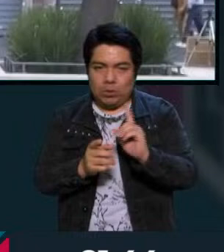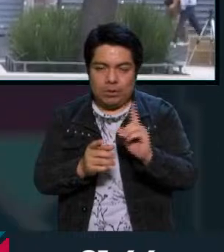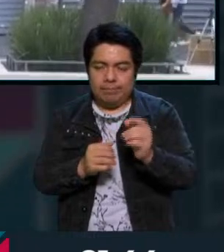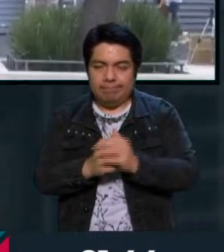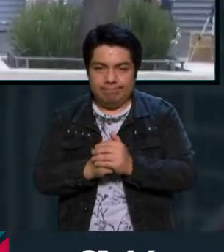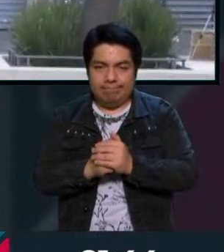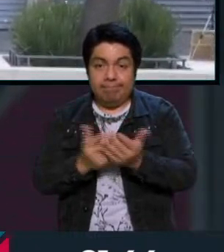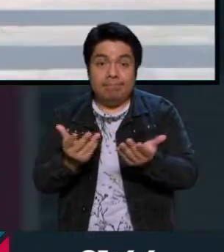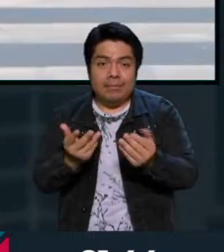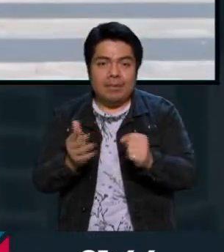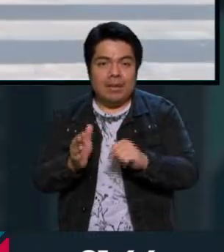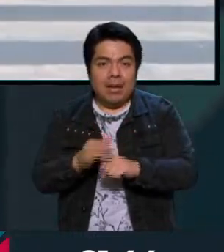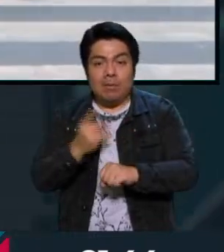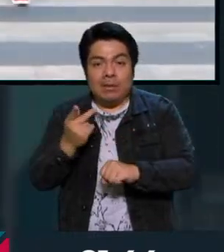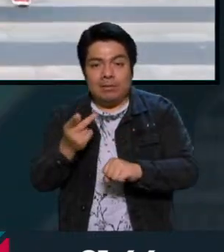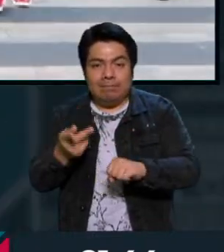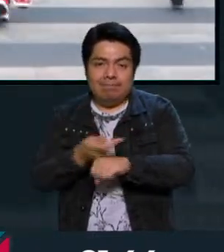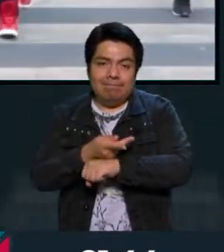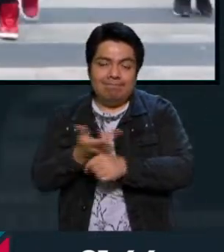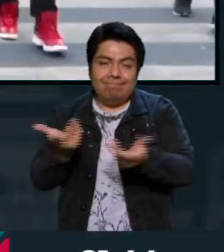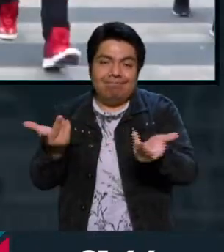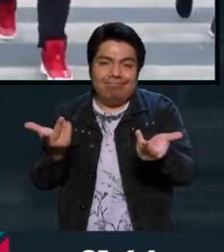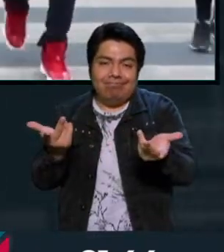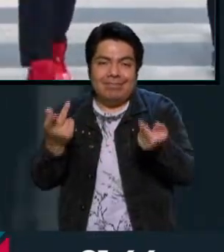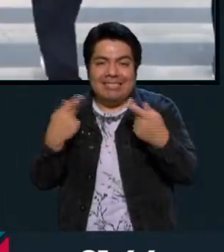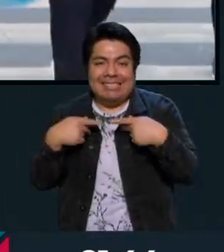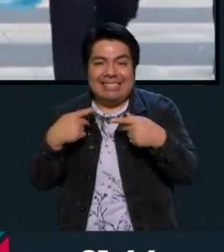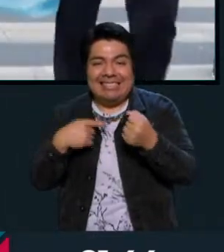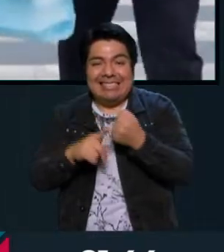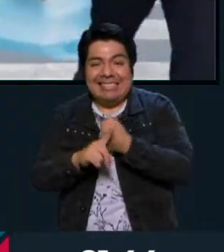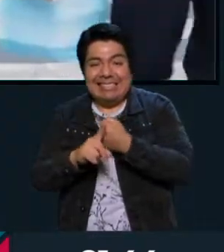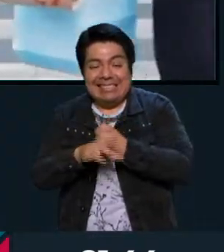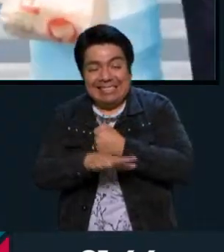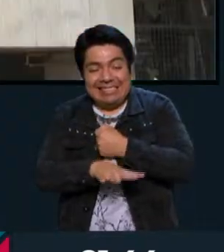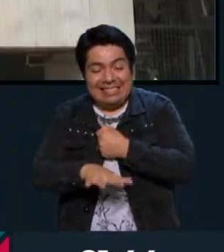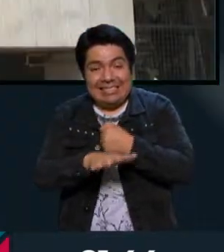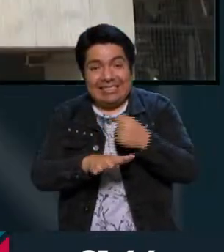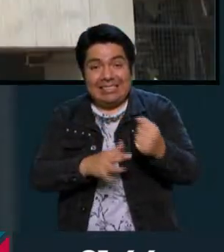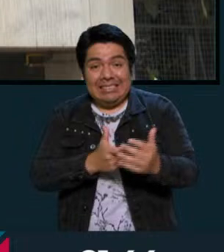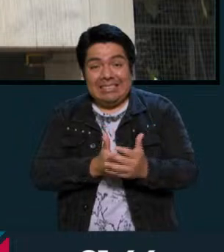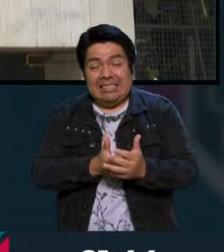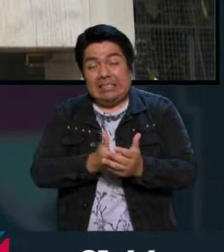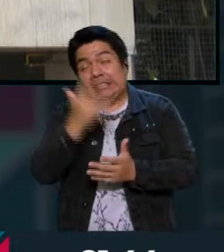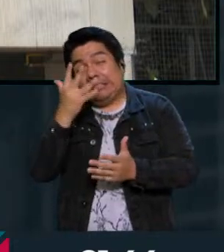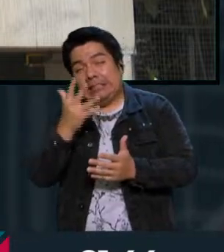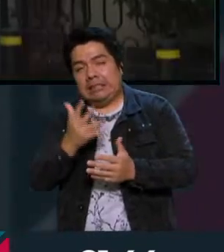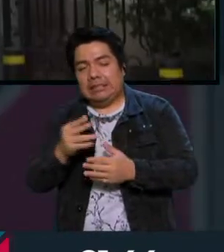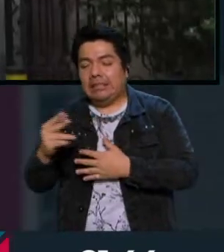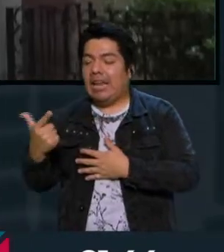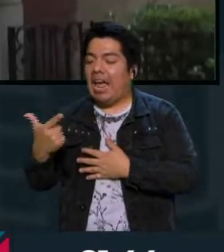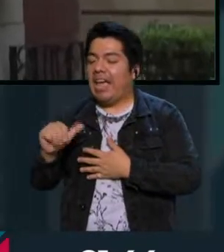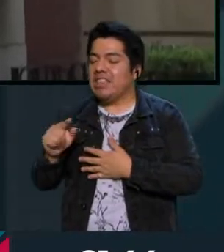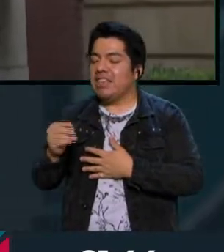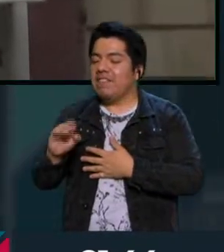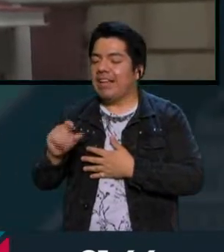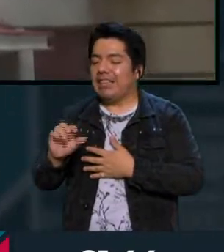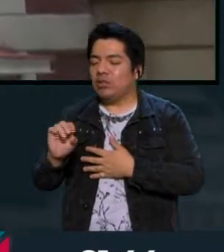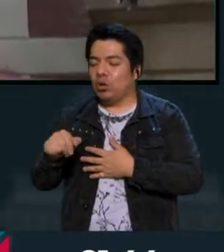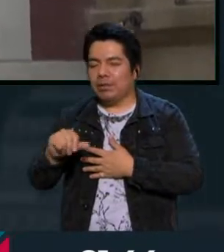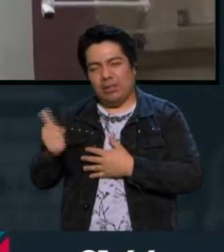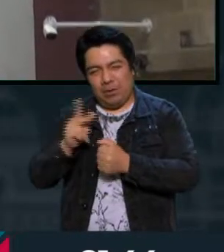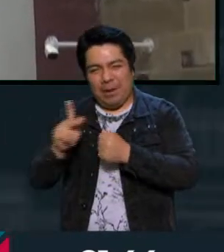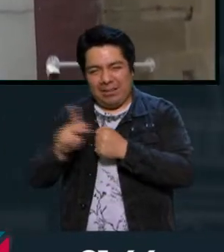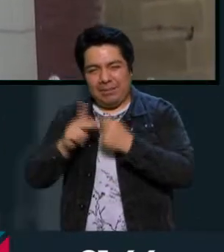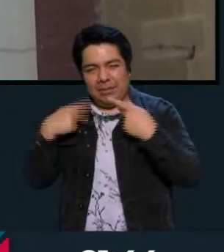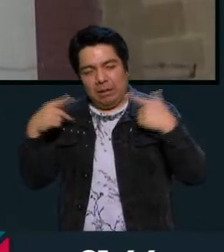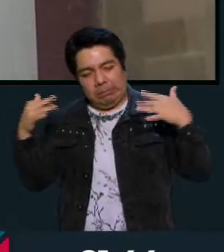lo que sí ocurrió fue un problema de encarecimiento del suelo. Estamos combatiendo la gentrificación. Estamos dejando